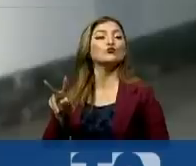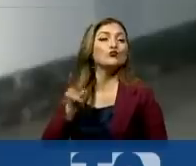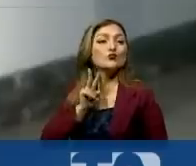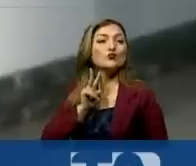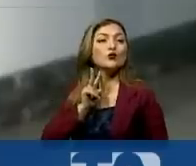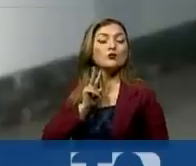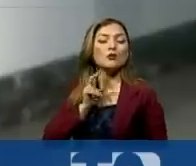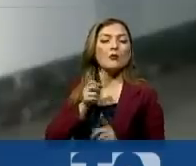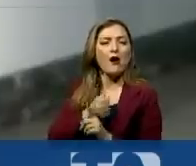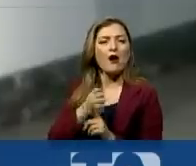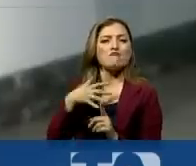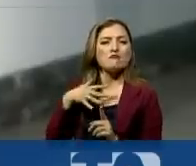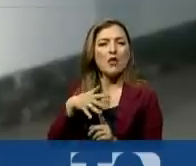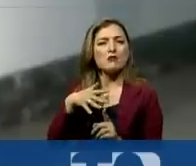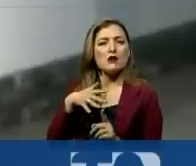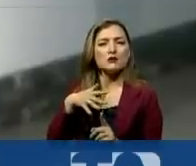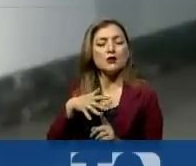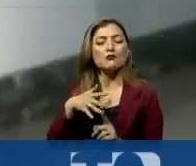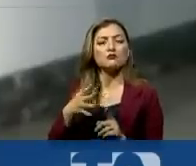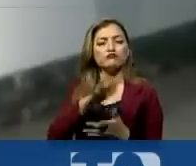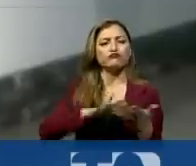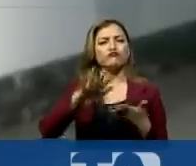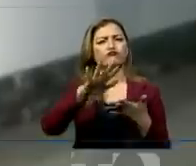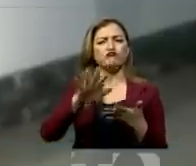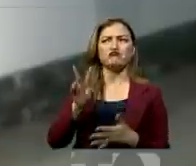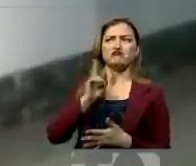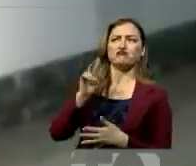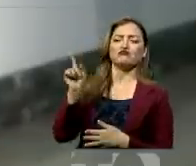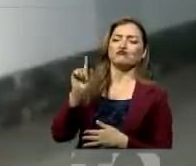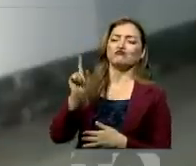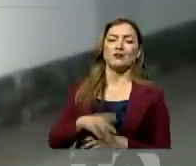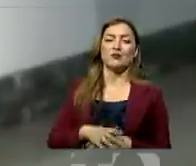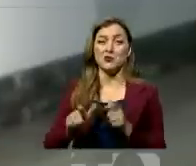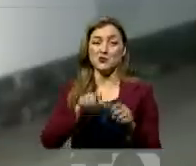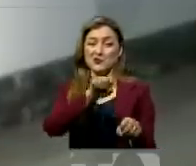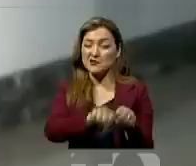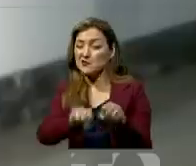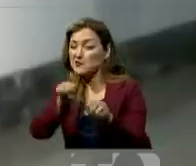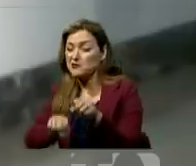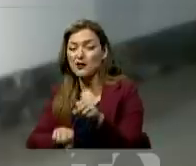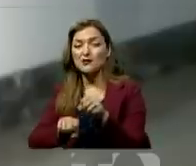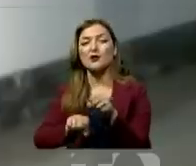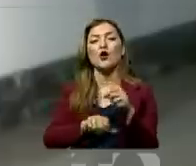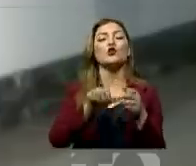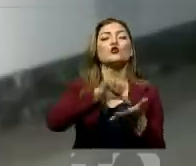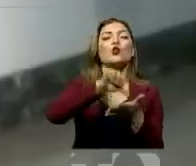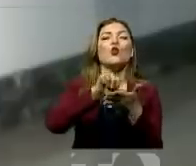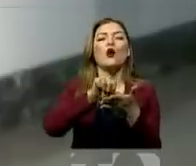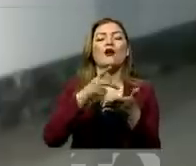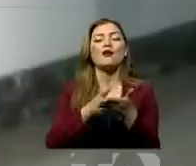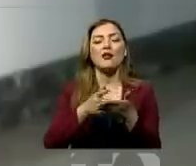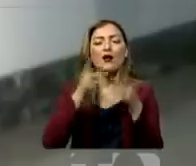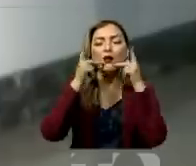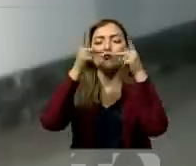vándalos que solo quieren provocar el caos quienes cometan actos vandálicos van a responder ante la justicia